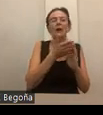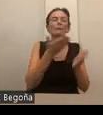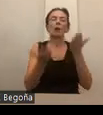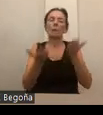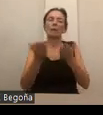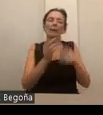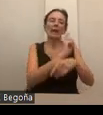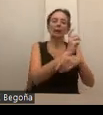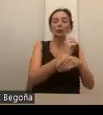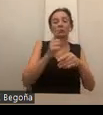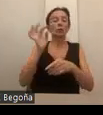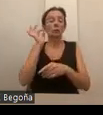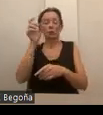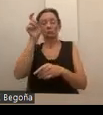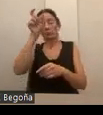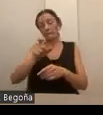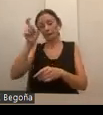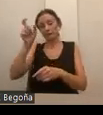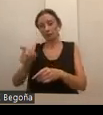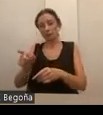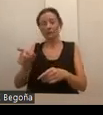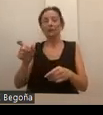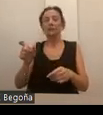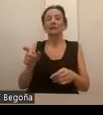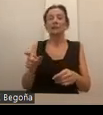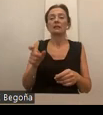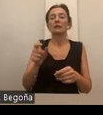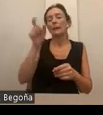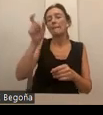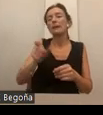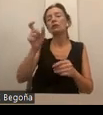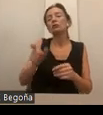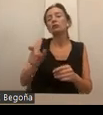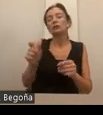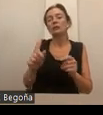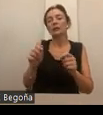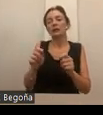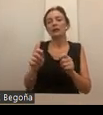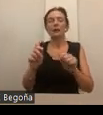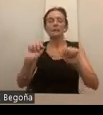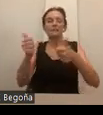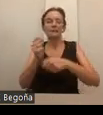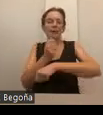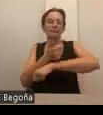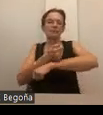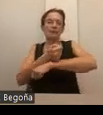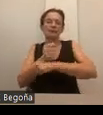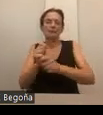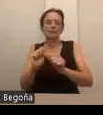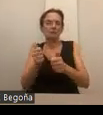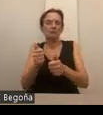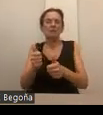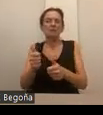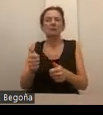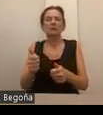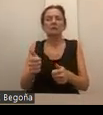de la misma manera en personas personas que empiezan con diabetes, que empiezan sobre todo a generar resistencia, no en